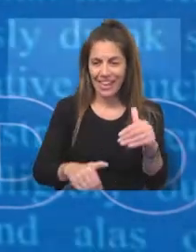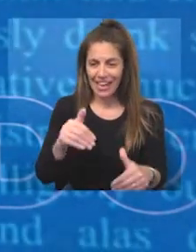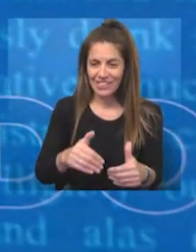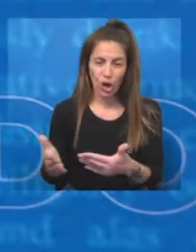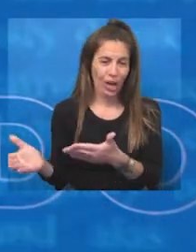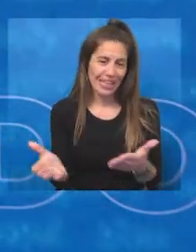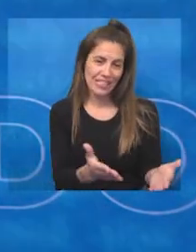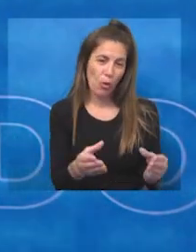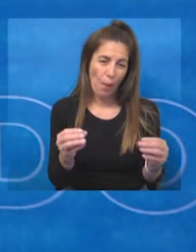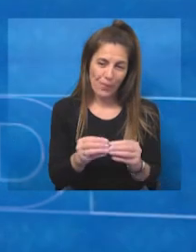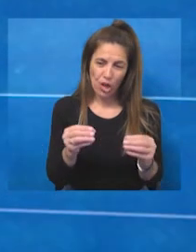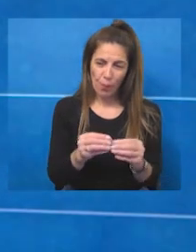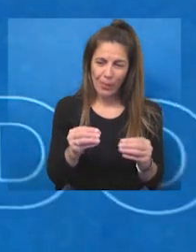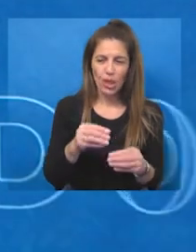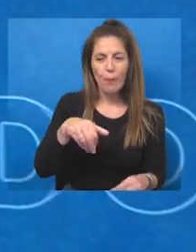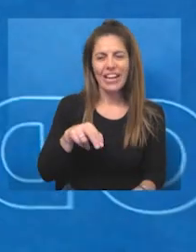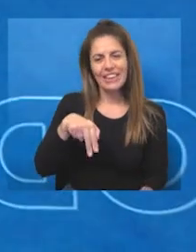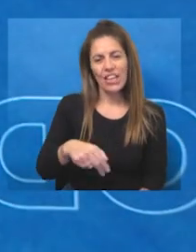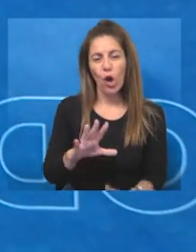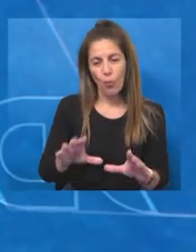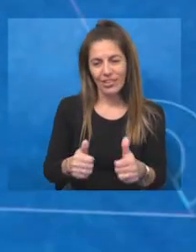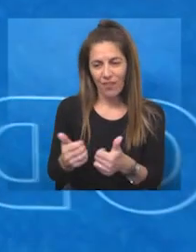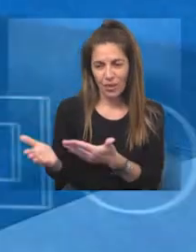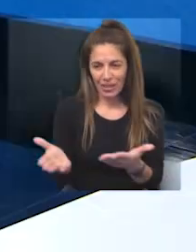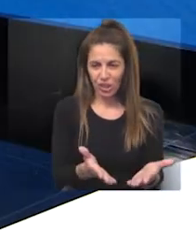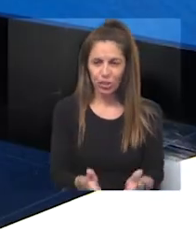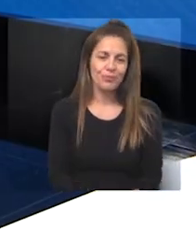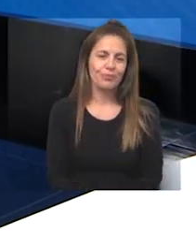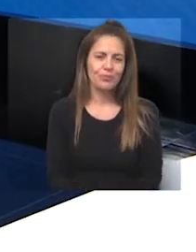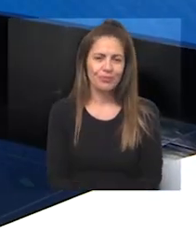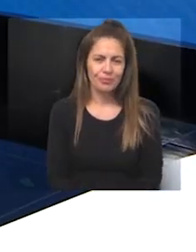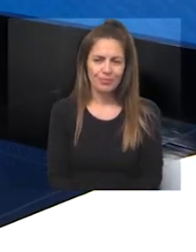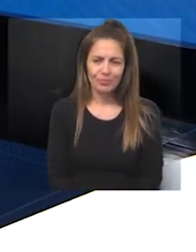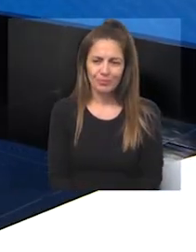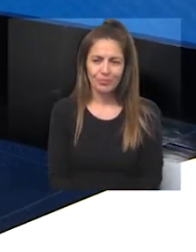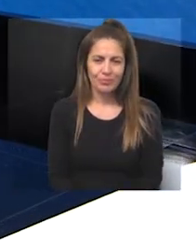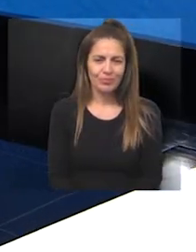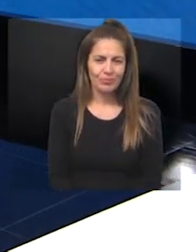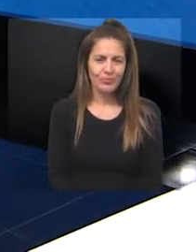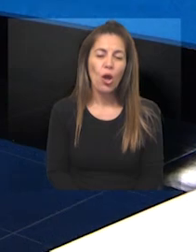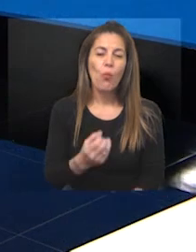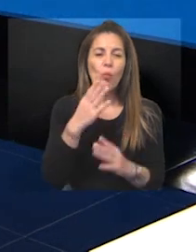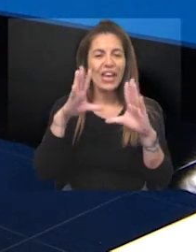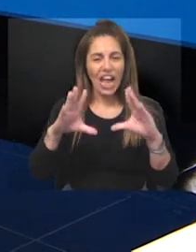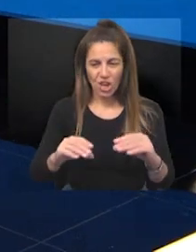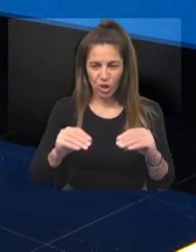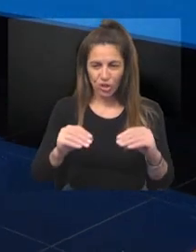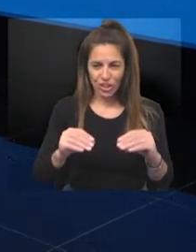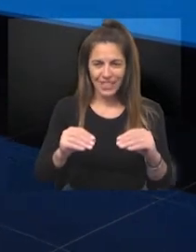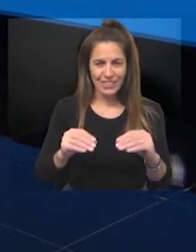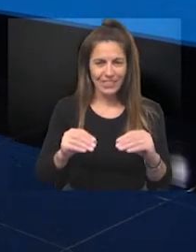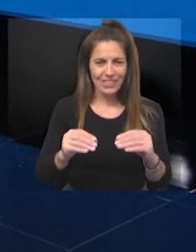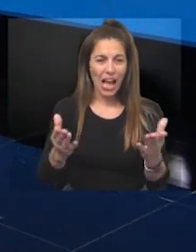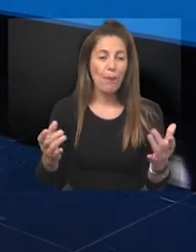recibo a mi compañero Martín Duarte Cómo andas Martín bienvenido Cómo andas wmar Buenas noches a modo de